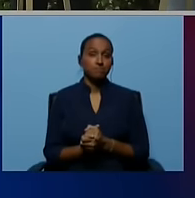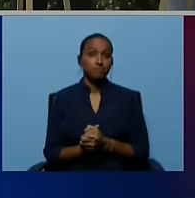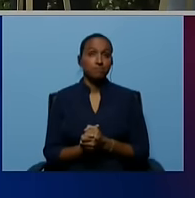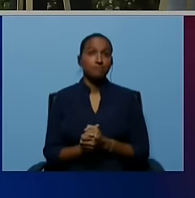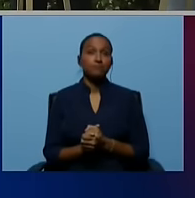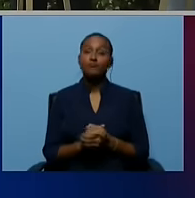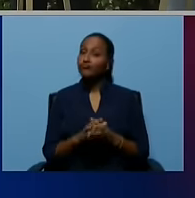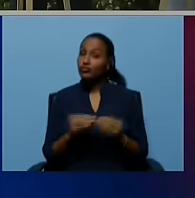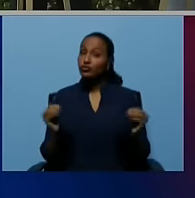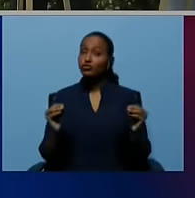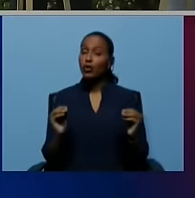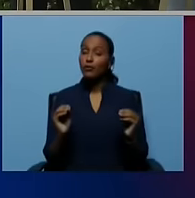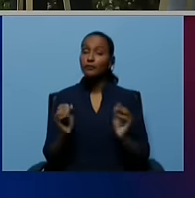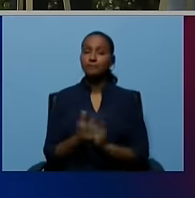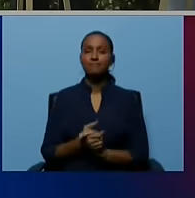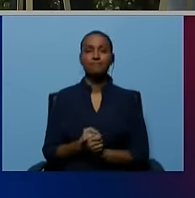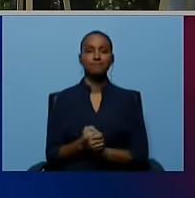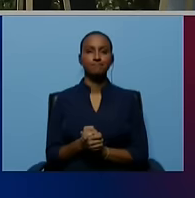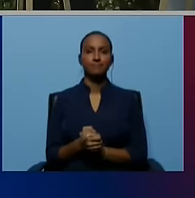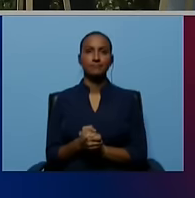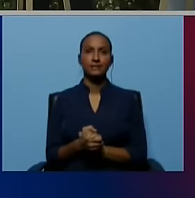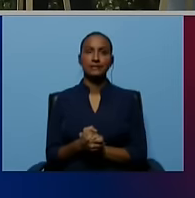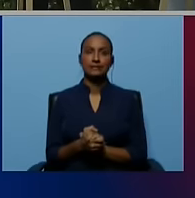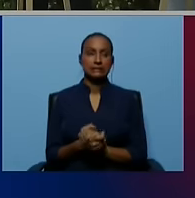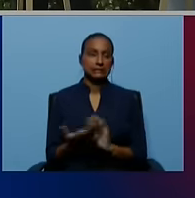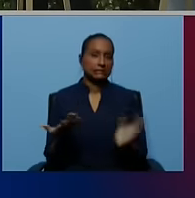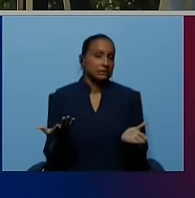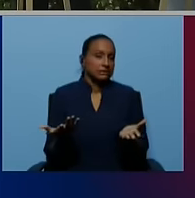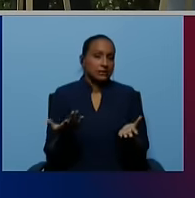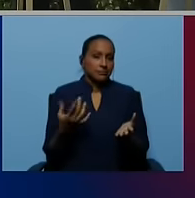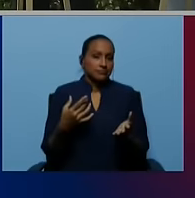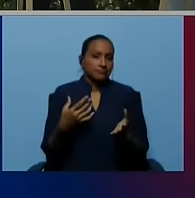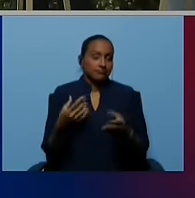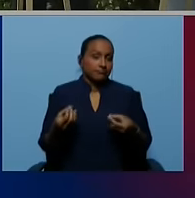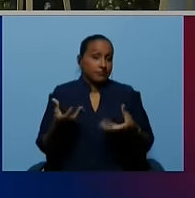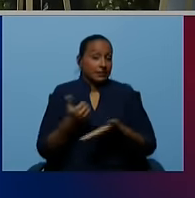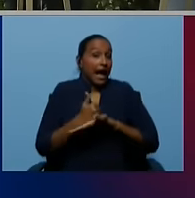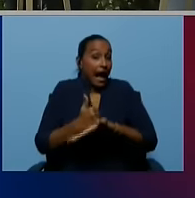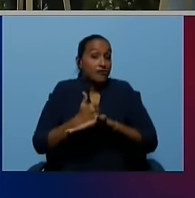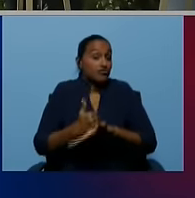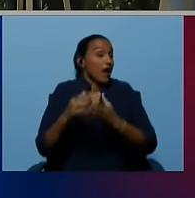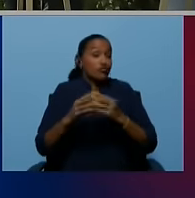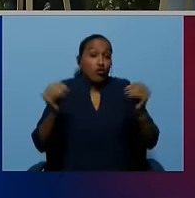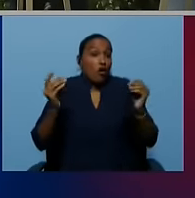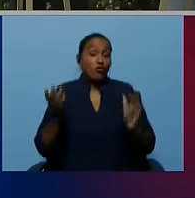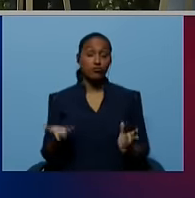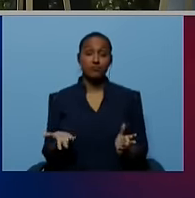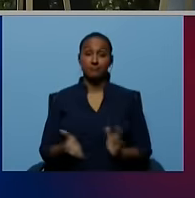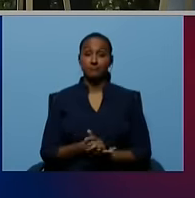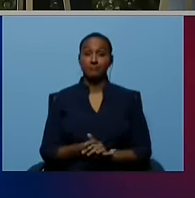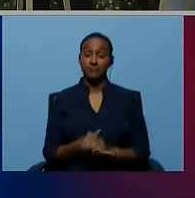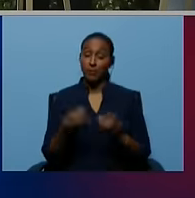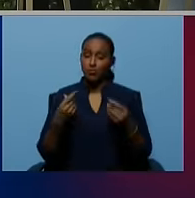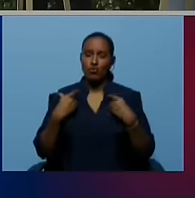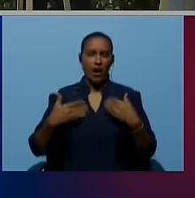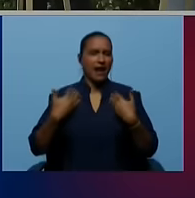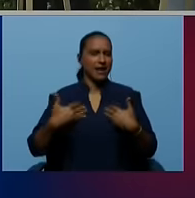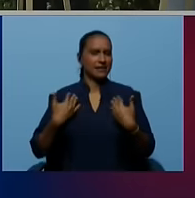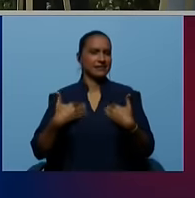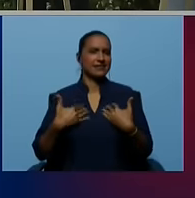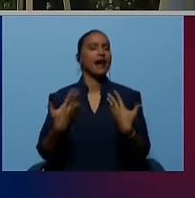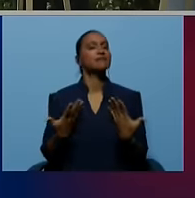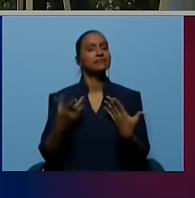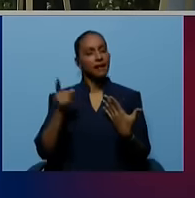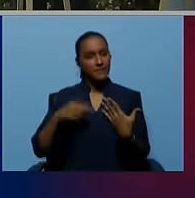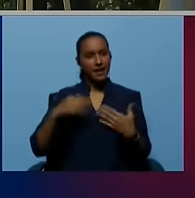peces y todo, y riquezas. Me da mucha alegría también saludar y